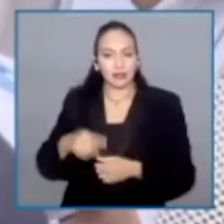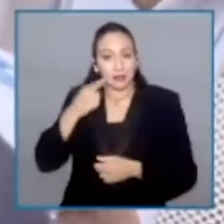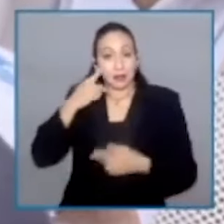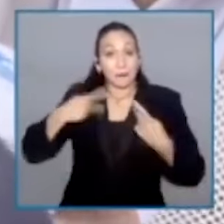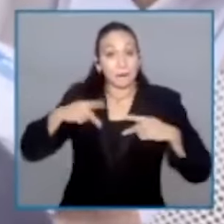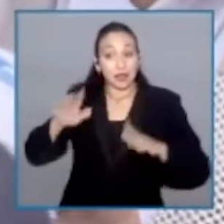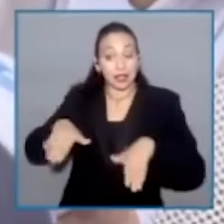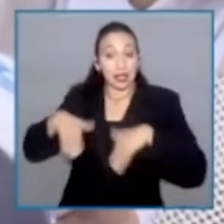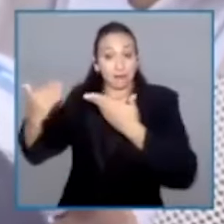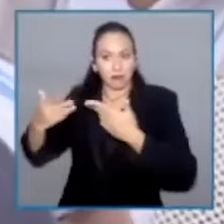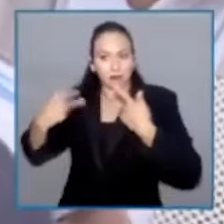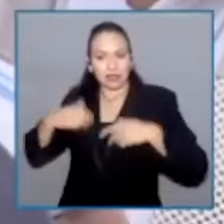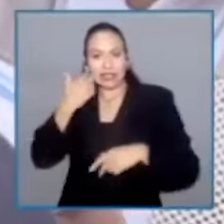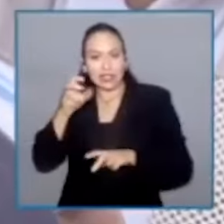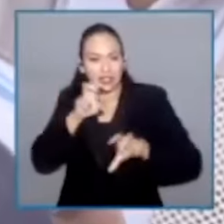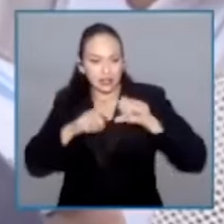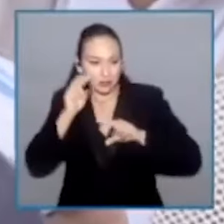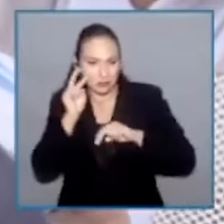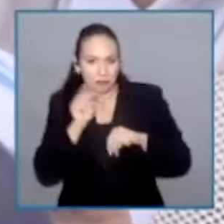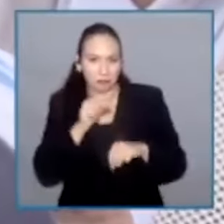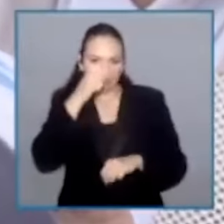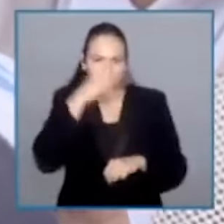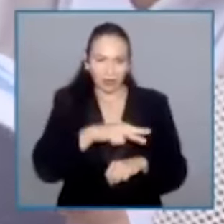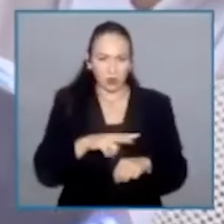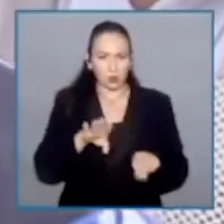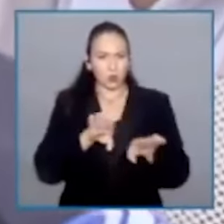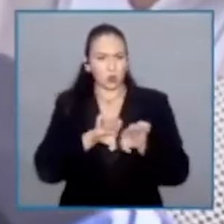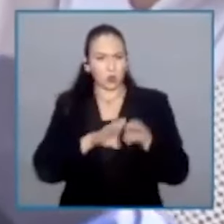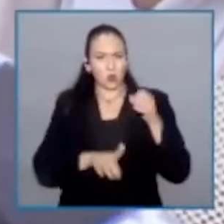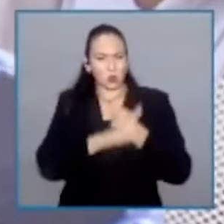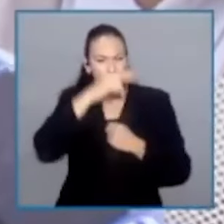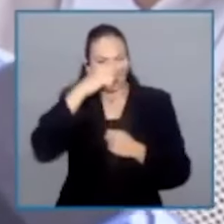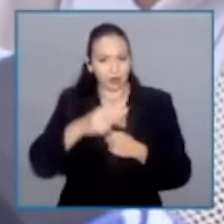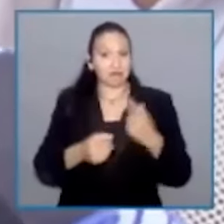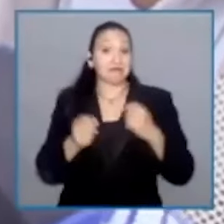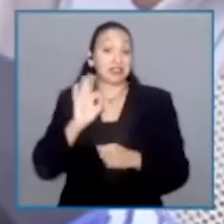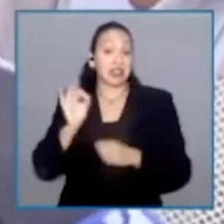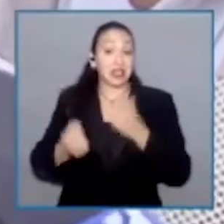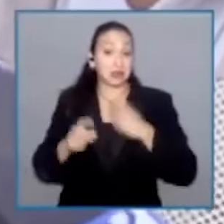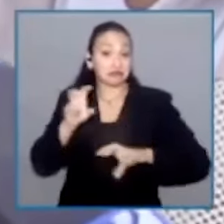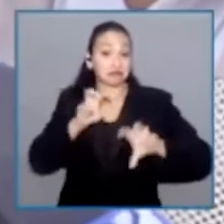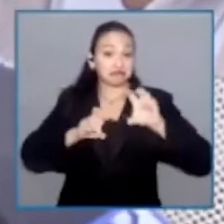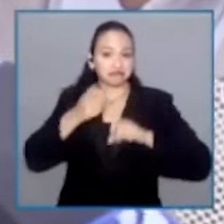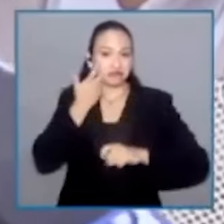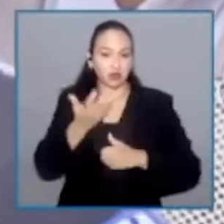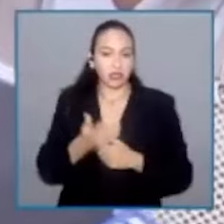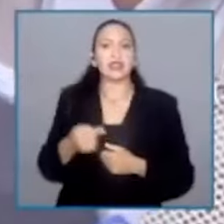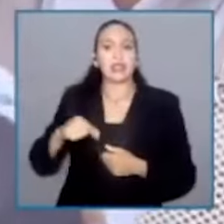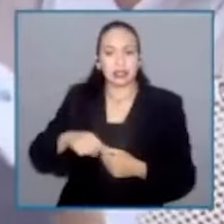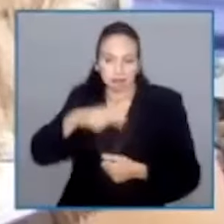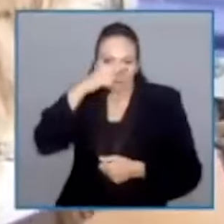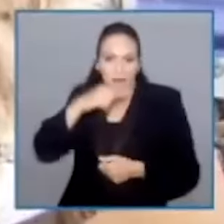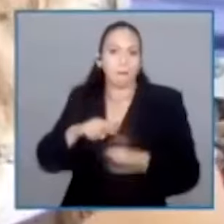la hicieron. Tienen sus abogados y están preparados para cualquier contingencia y les preocupa la relación comercial de